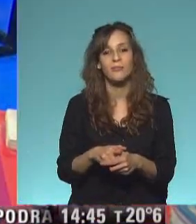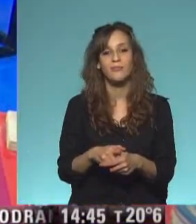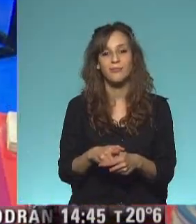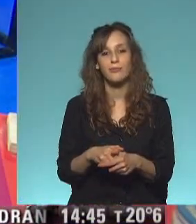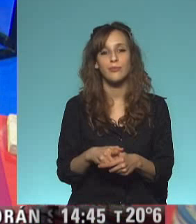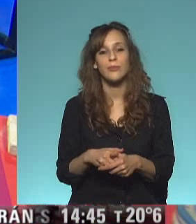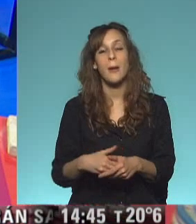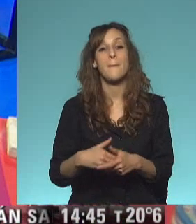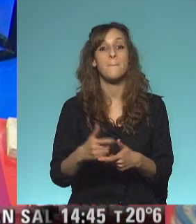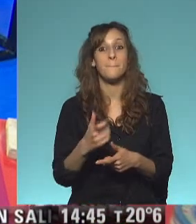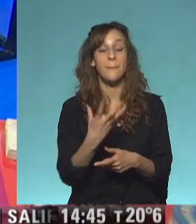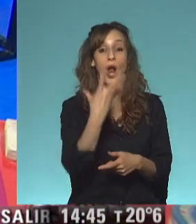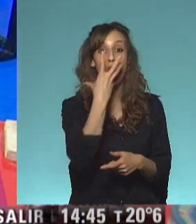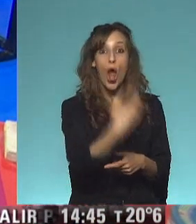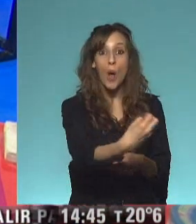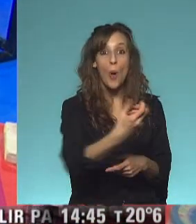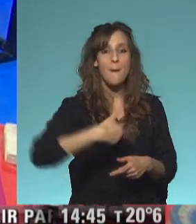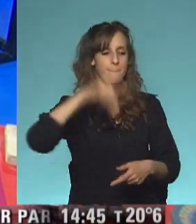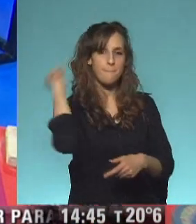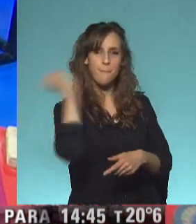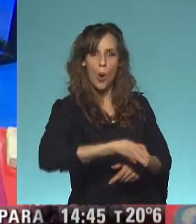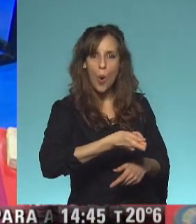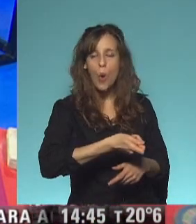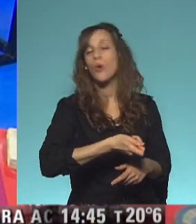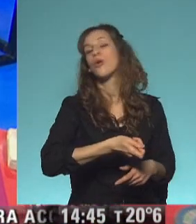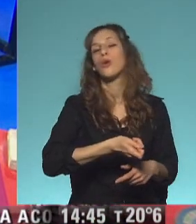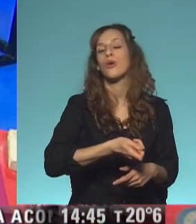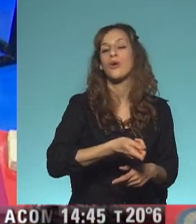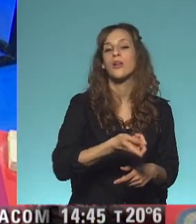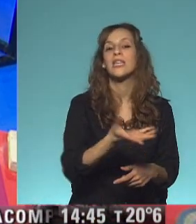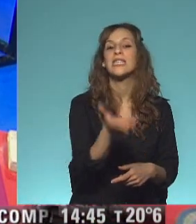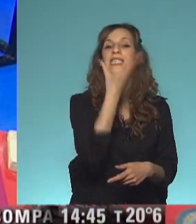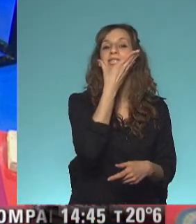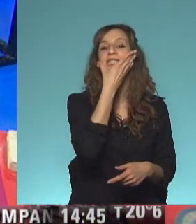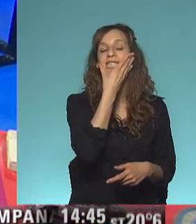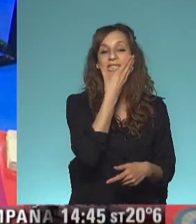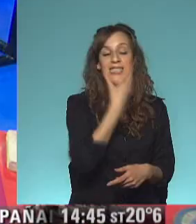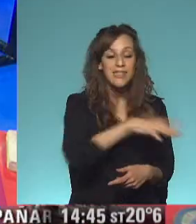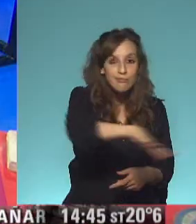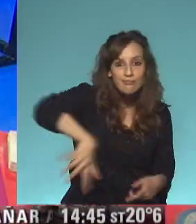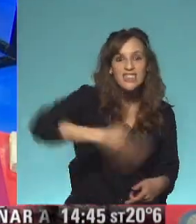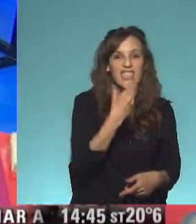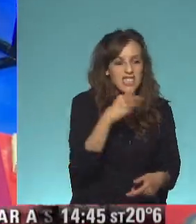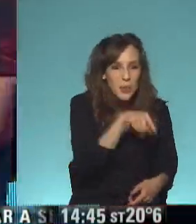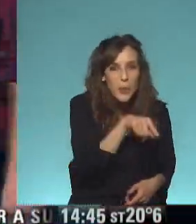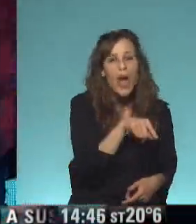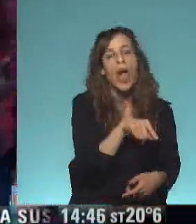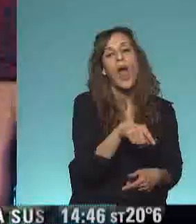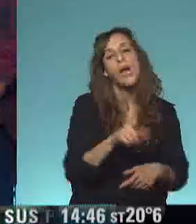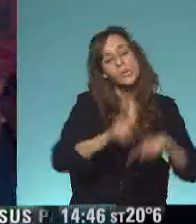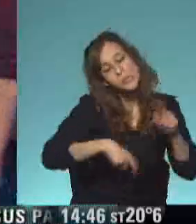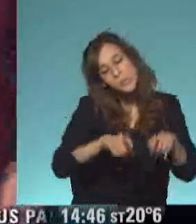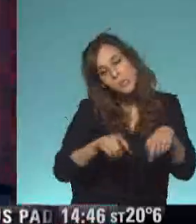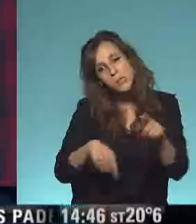al lobo. ¡Pobre lobo! ¡Pobre lobo! El lobo si quiere sacar a la chiva. La chiva si quiere salir de ahí. Y si la saca el lobo, va a salir.